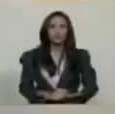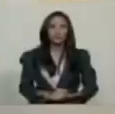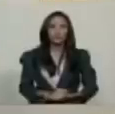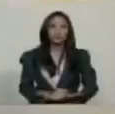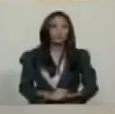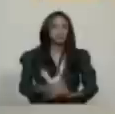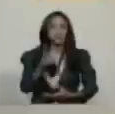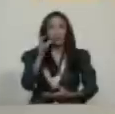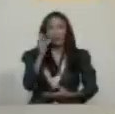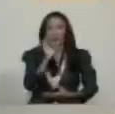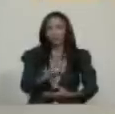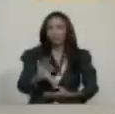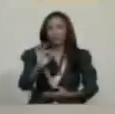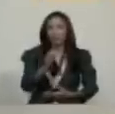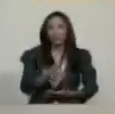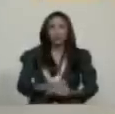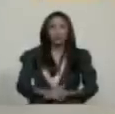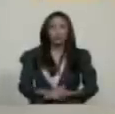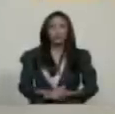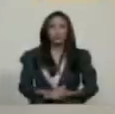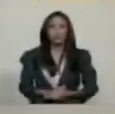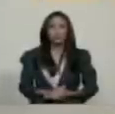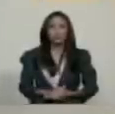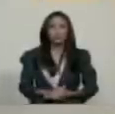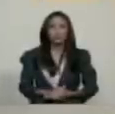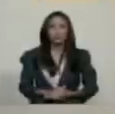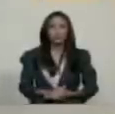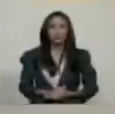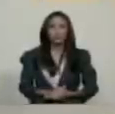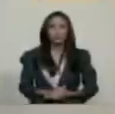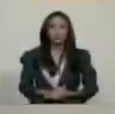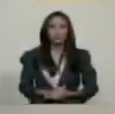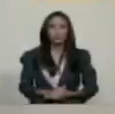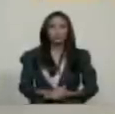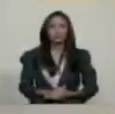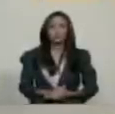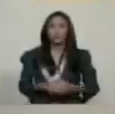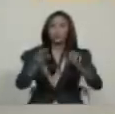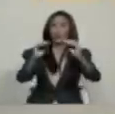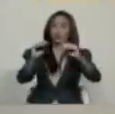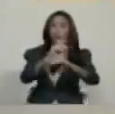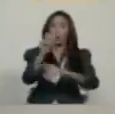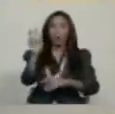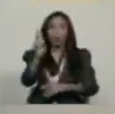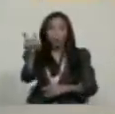país confianza, se la agradezco. Le pido a los venezolanos